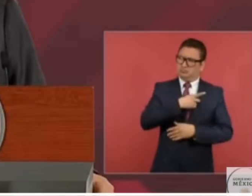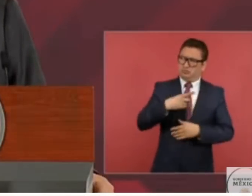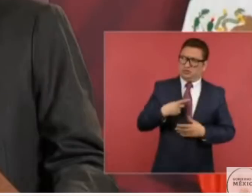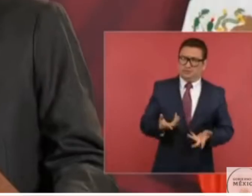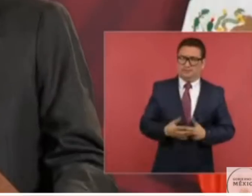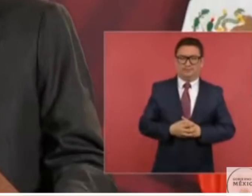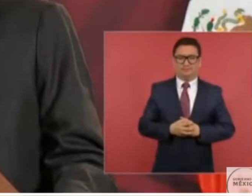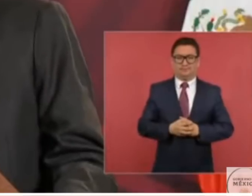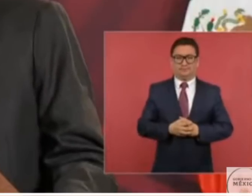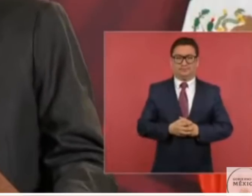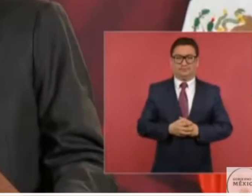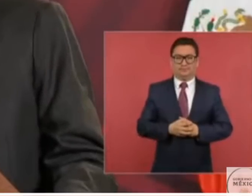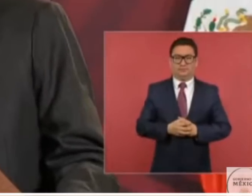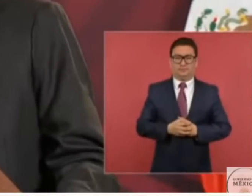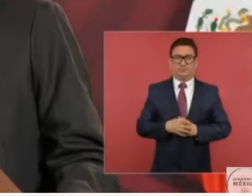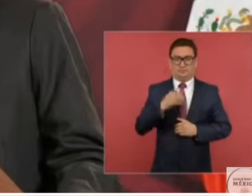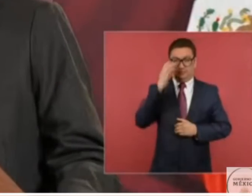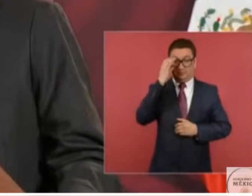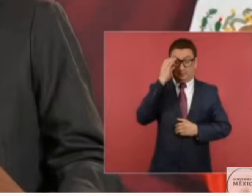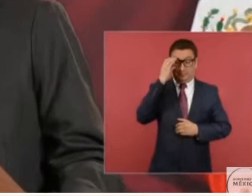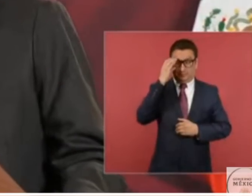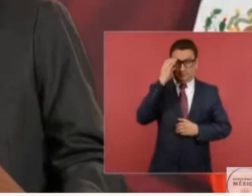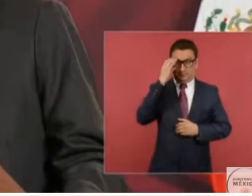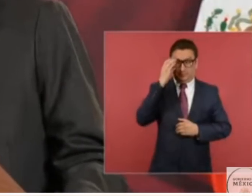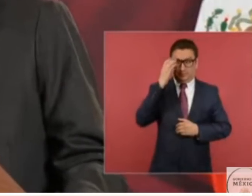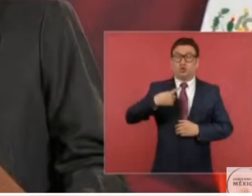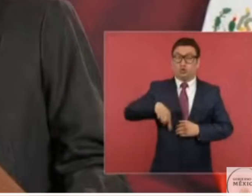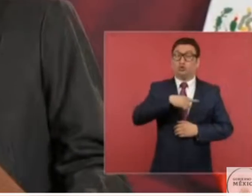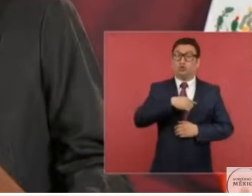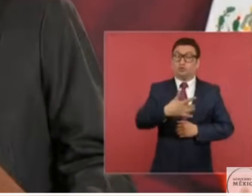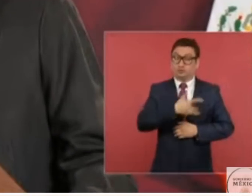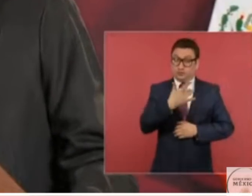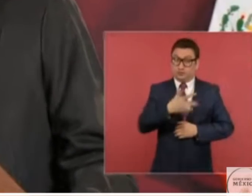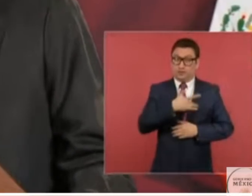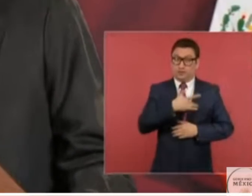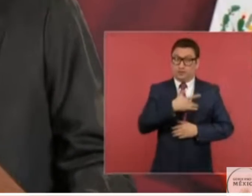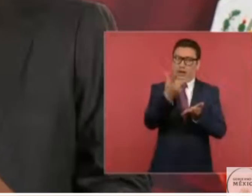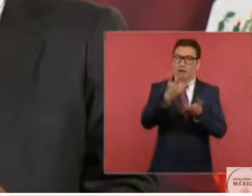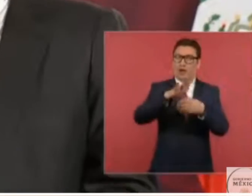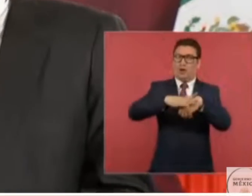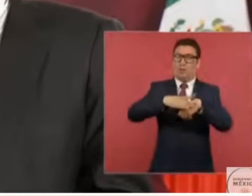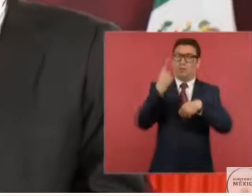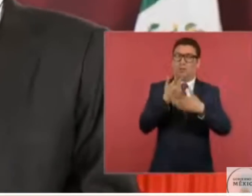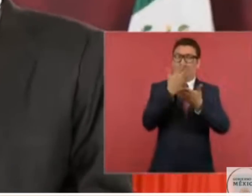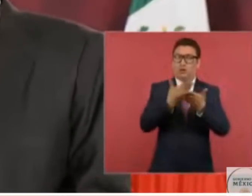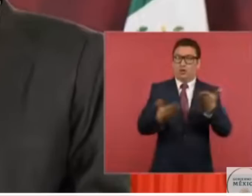dar gracias porque nos tocó vivir un momento estelar